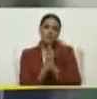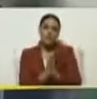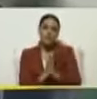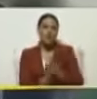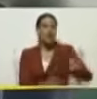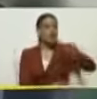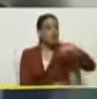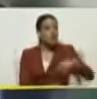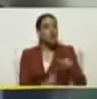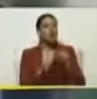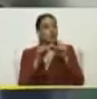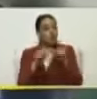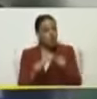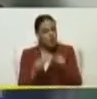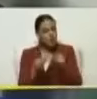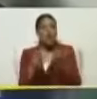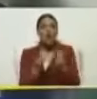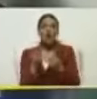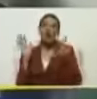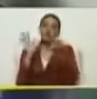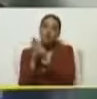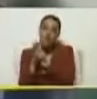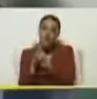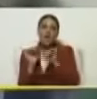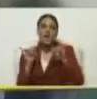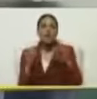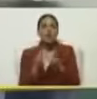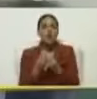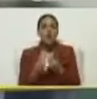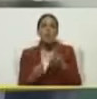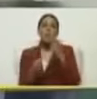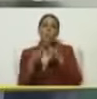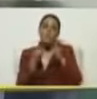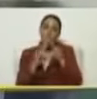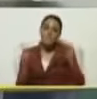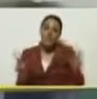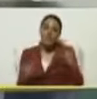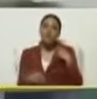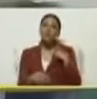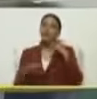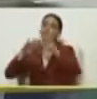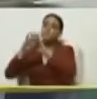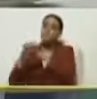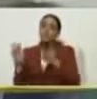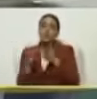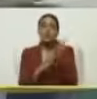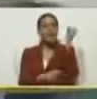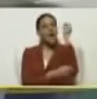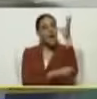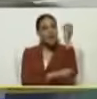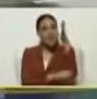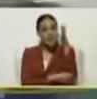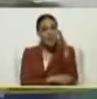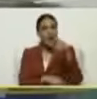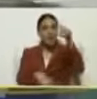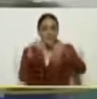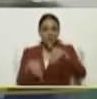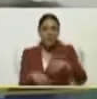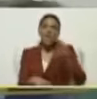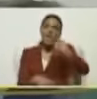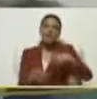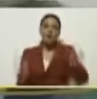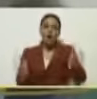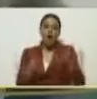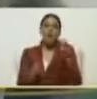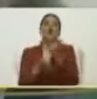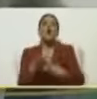Continuemos por el camino constitucional y convoqué a la Asamblea Nacional Constituyente y ganamos, y ganó la paz,